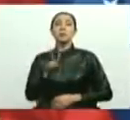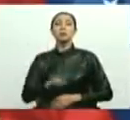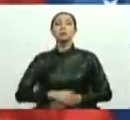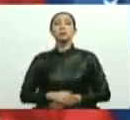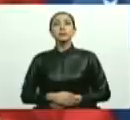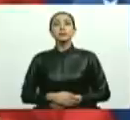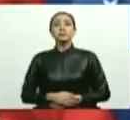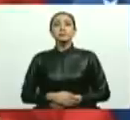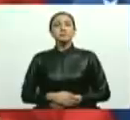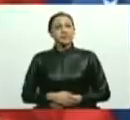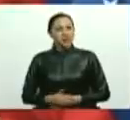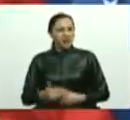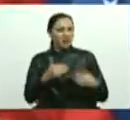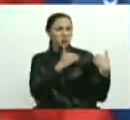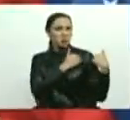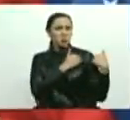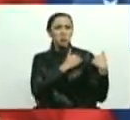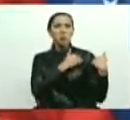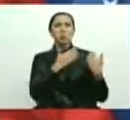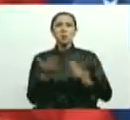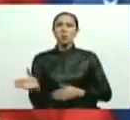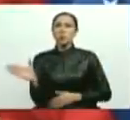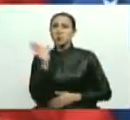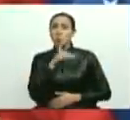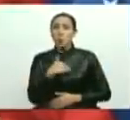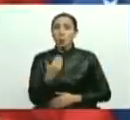manera irresponsable, que